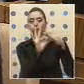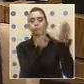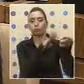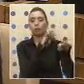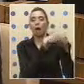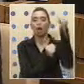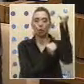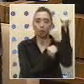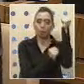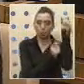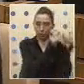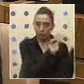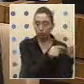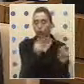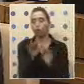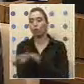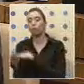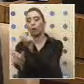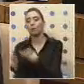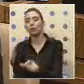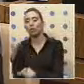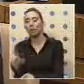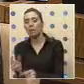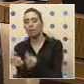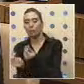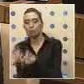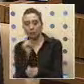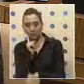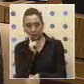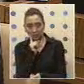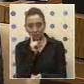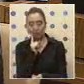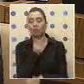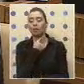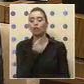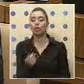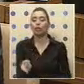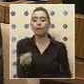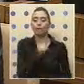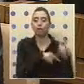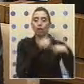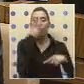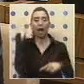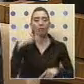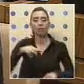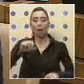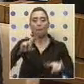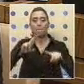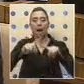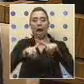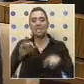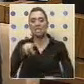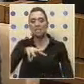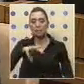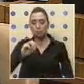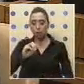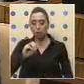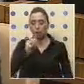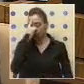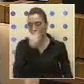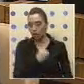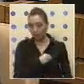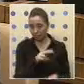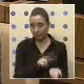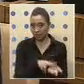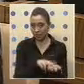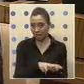se ordenan con los que menos tienen. No quiero volver al principio del marxismo en esto, pero pareciera ser que la triste realidad sigue